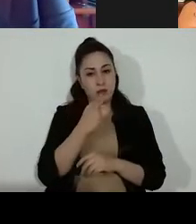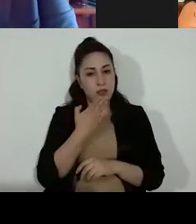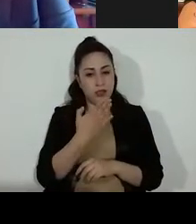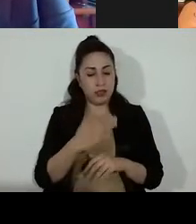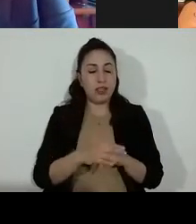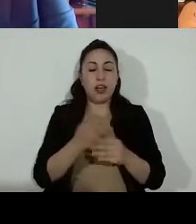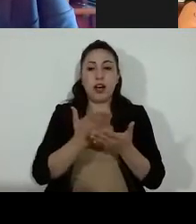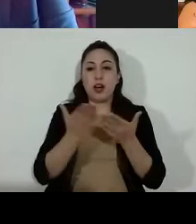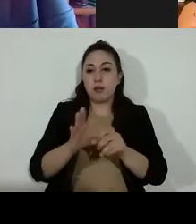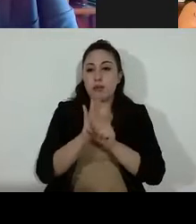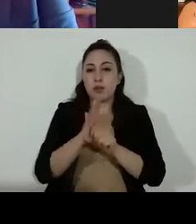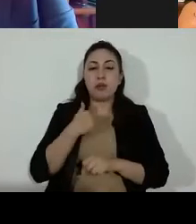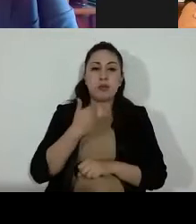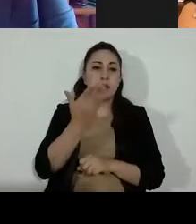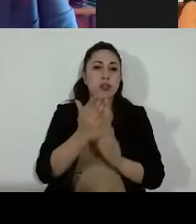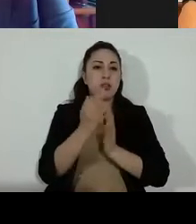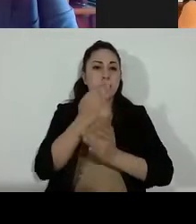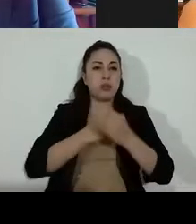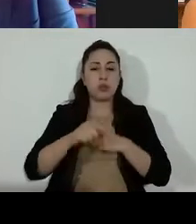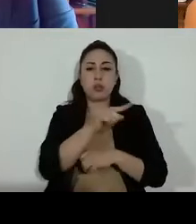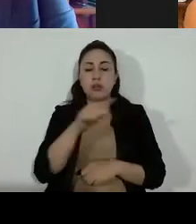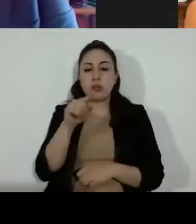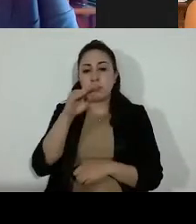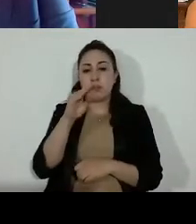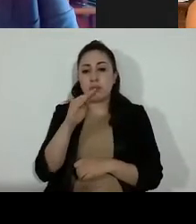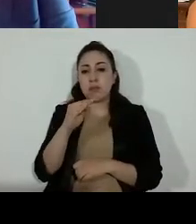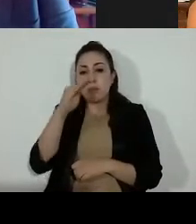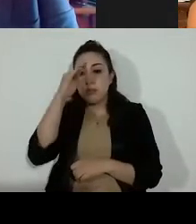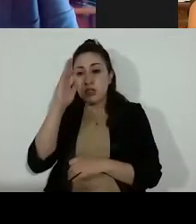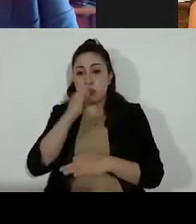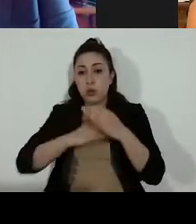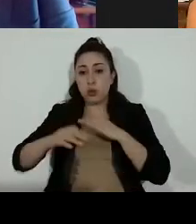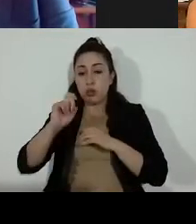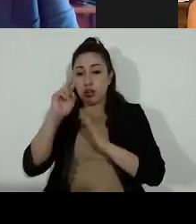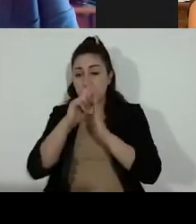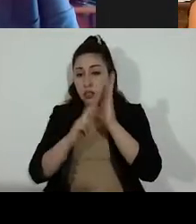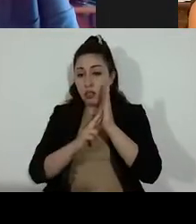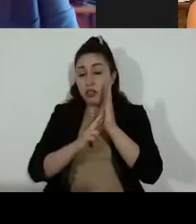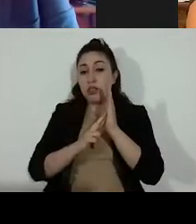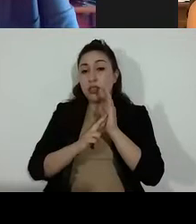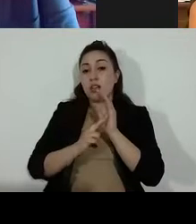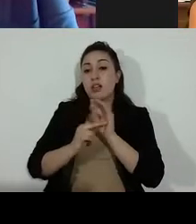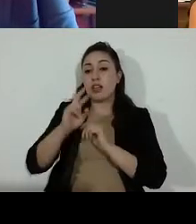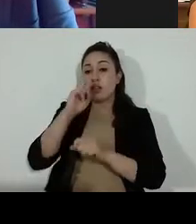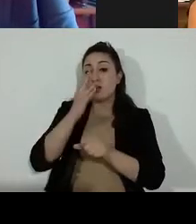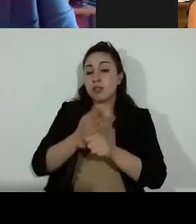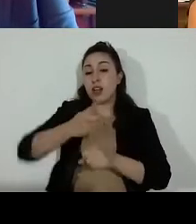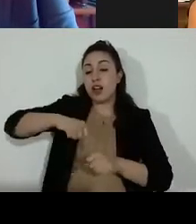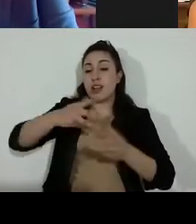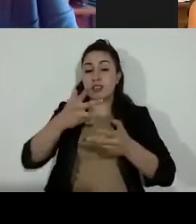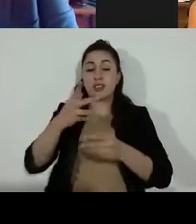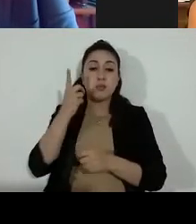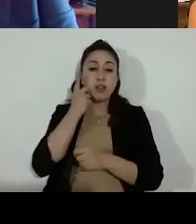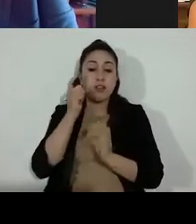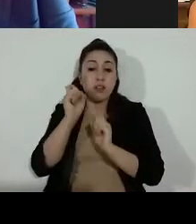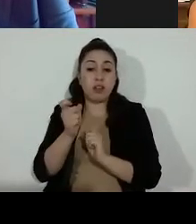nos autoflagelemos, autolimitemos en las facultades que tiene esta soberanía. A